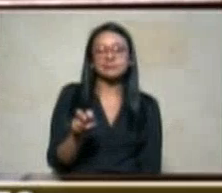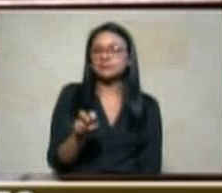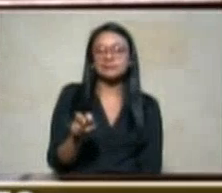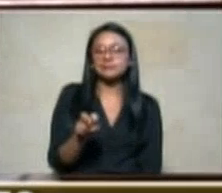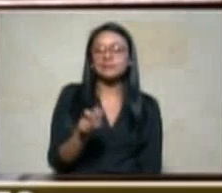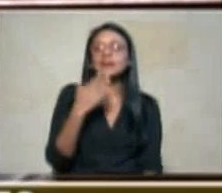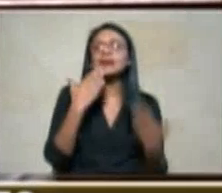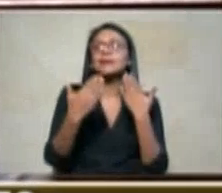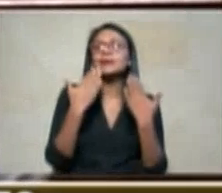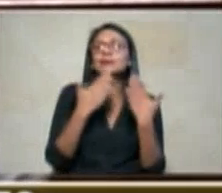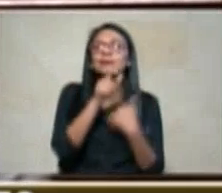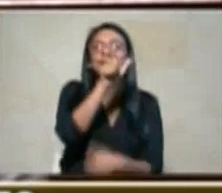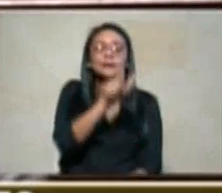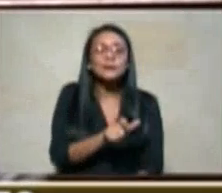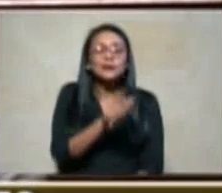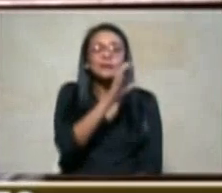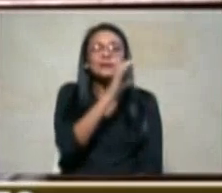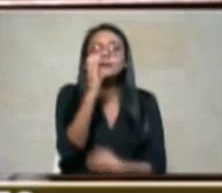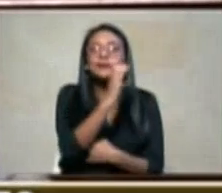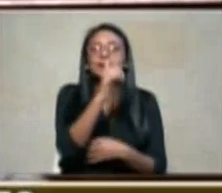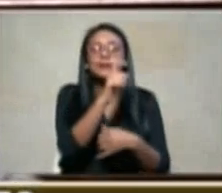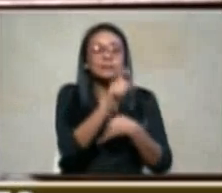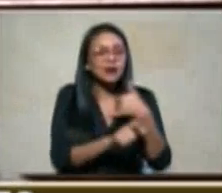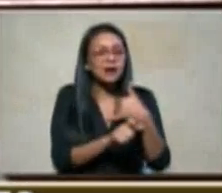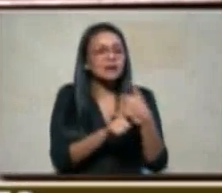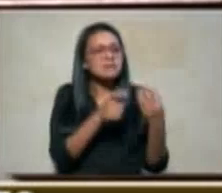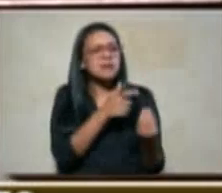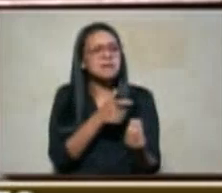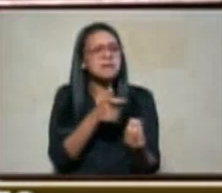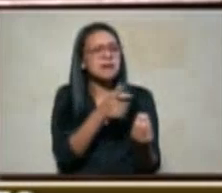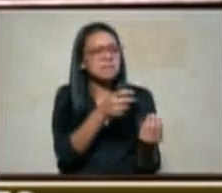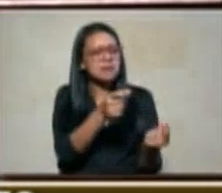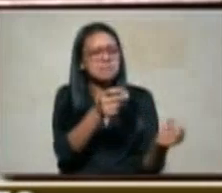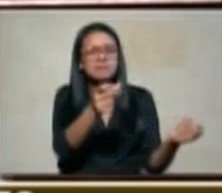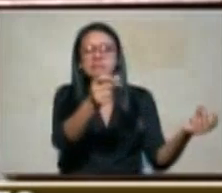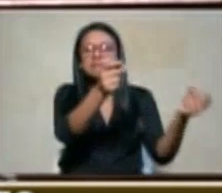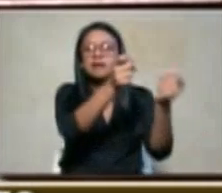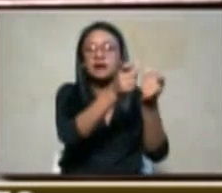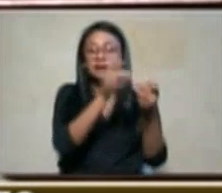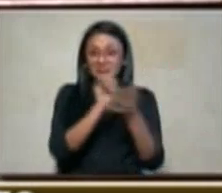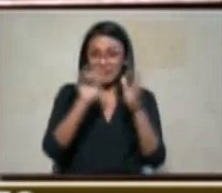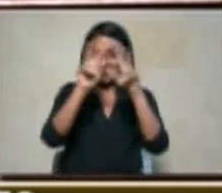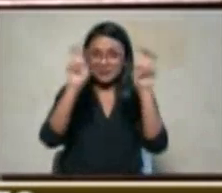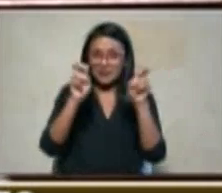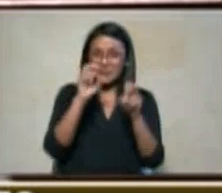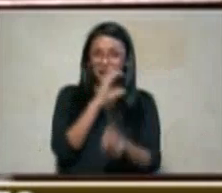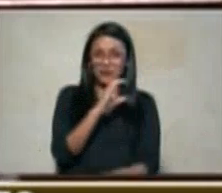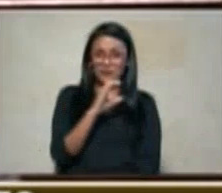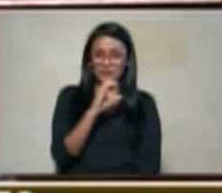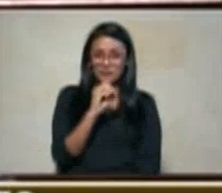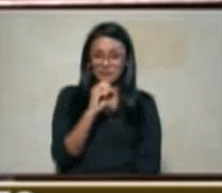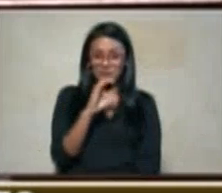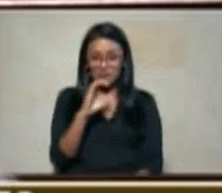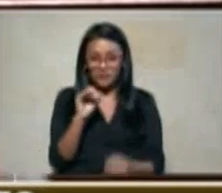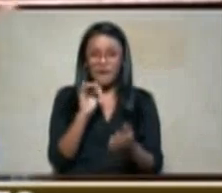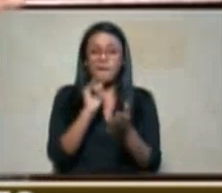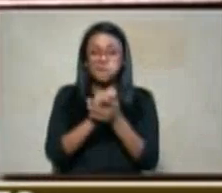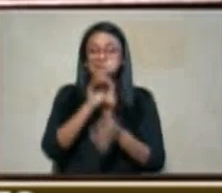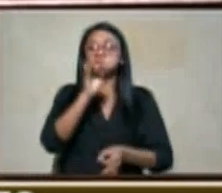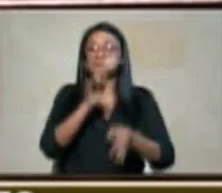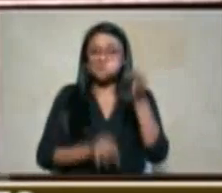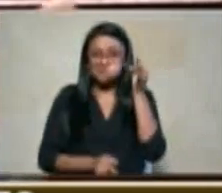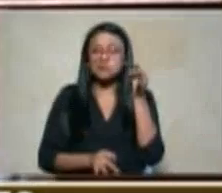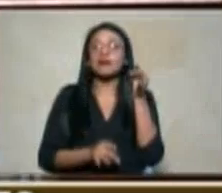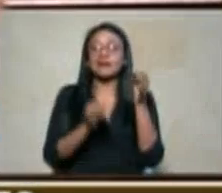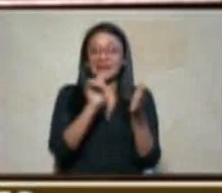Esos son campesinos colombianos que lo sacaron a punta de plomo de las tierras. Ese tema del Toco está ante los jueces. Y allí